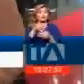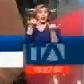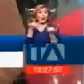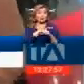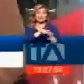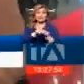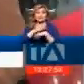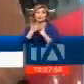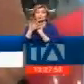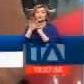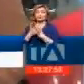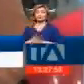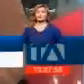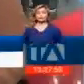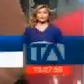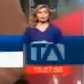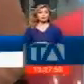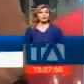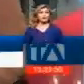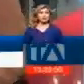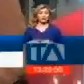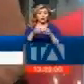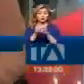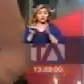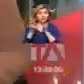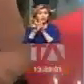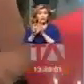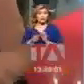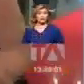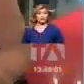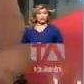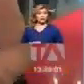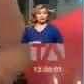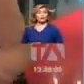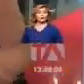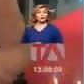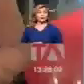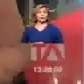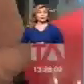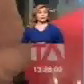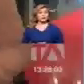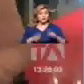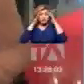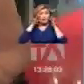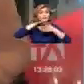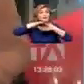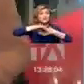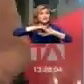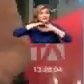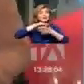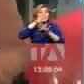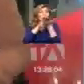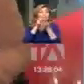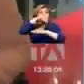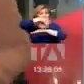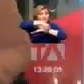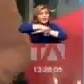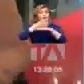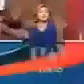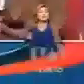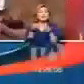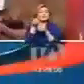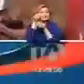electorales, que ahora se encuentra cumpliendo prisión por asociación ilícita. Nosotros estaremos pendientes de lo que suceda esta